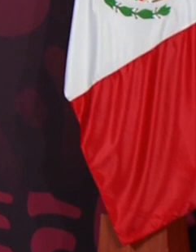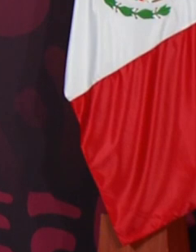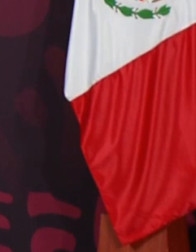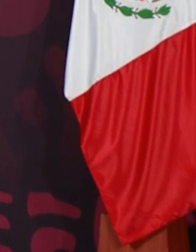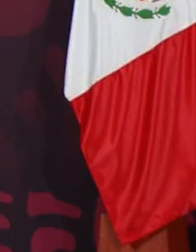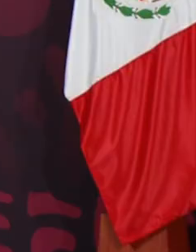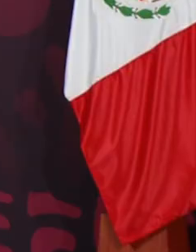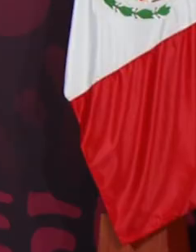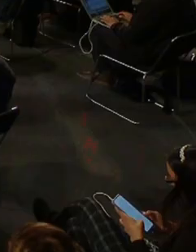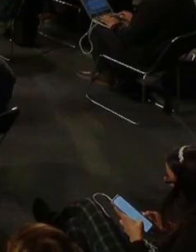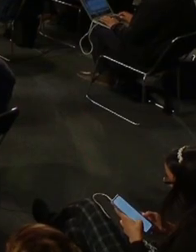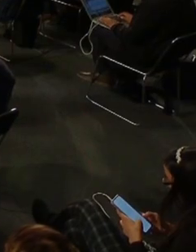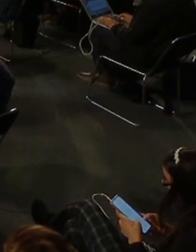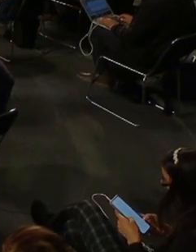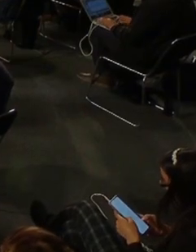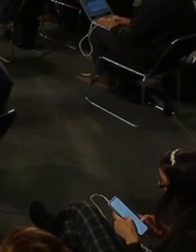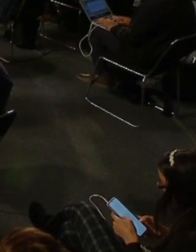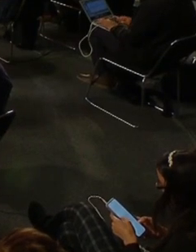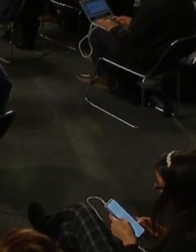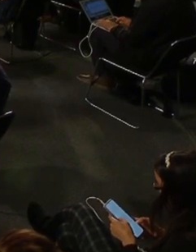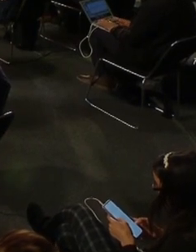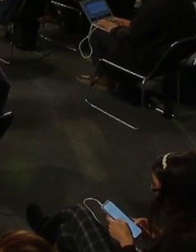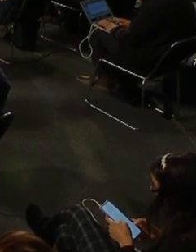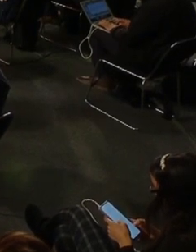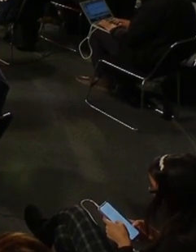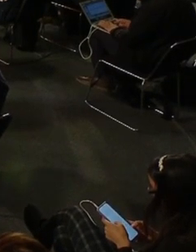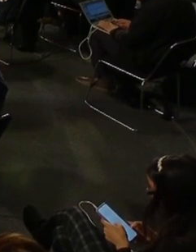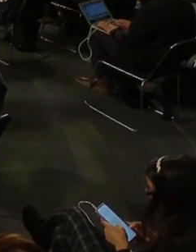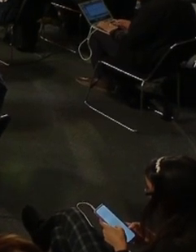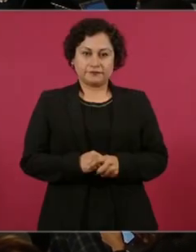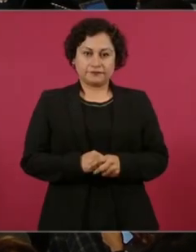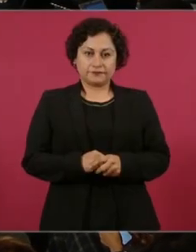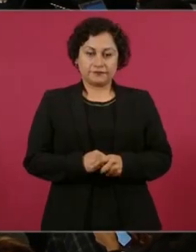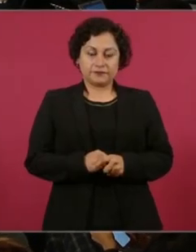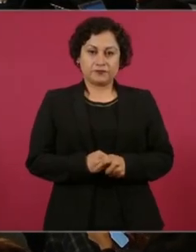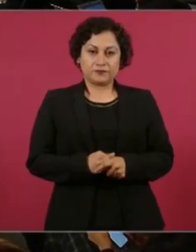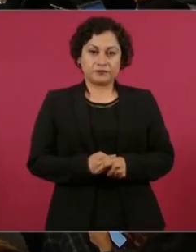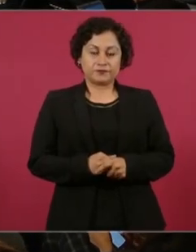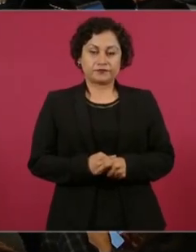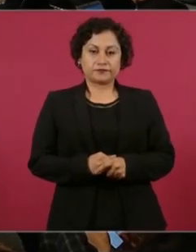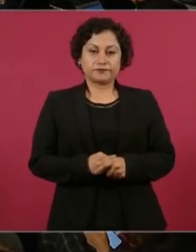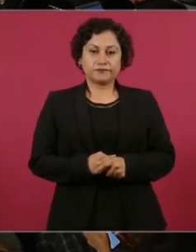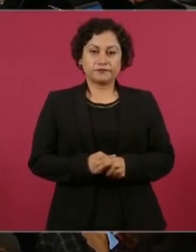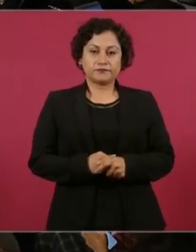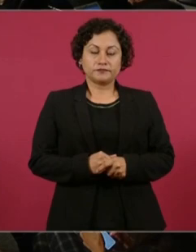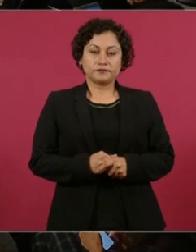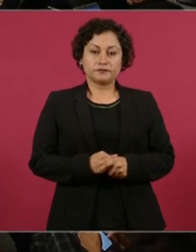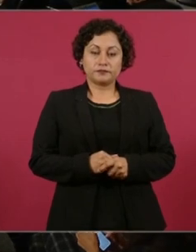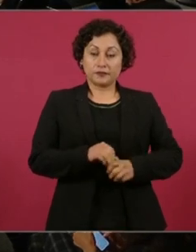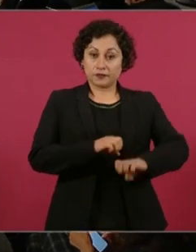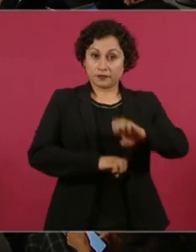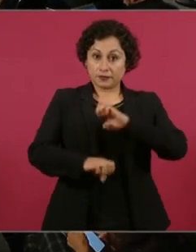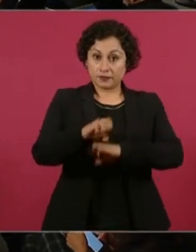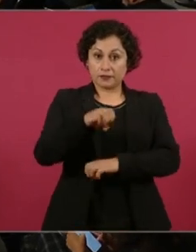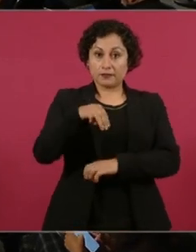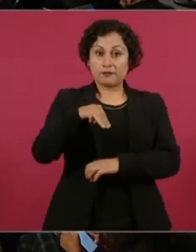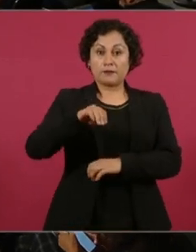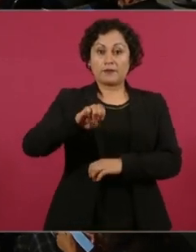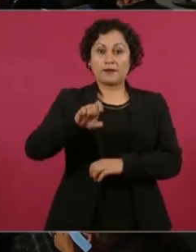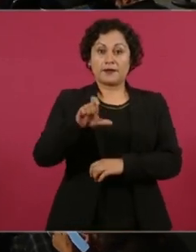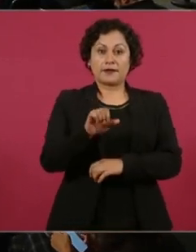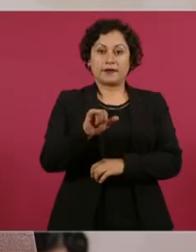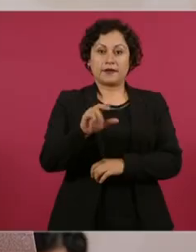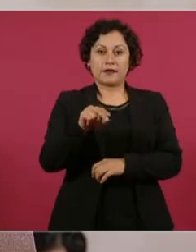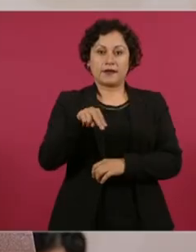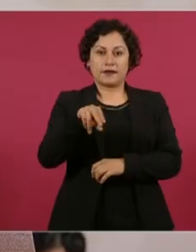Ya hay 3 vuelos de Mexicana por semana a Salina Cruz, que no